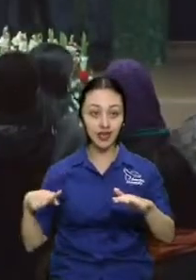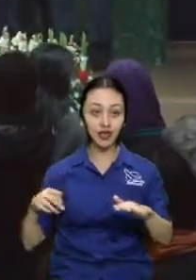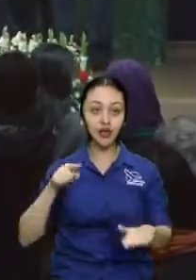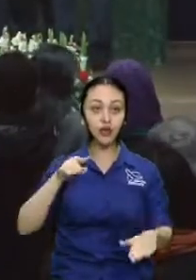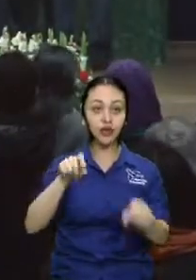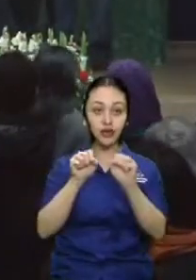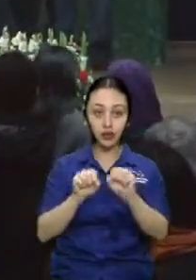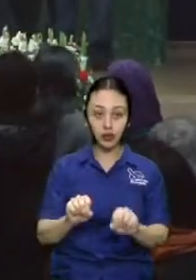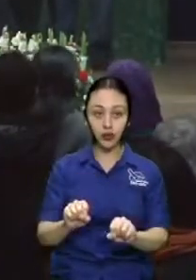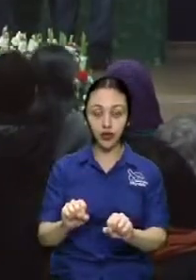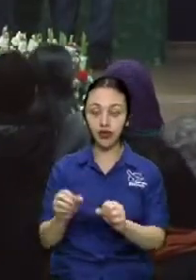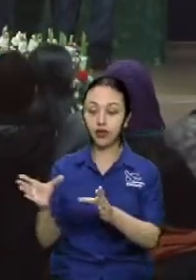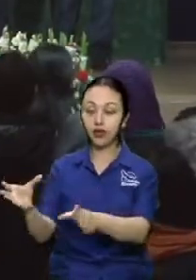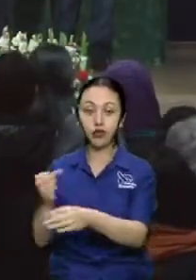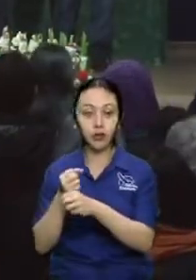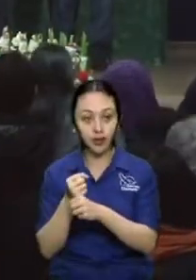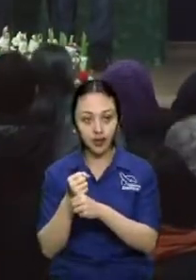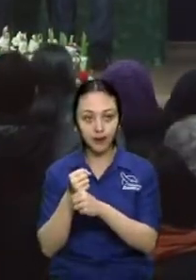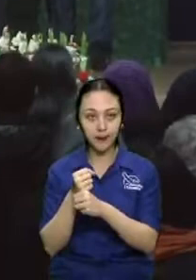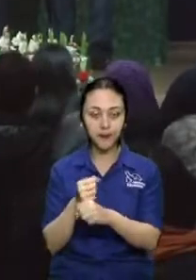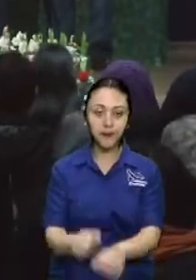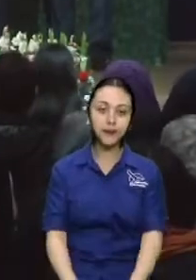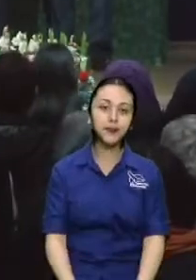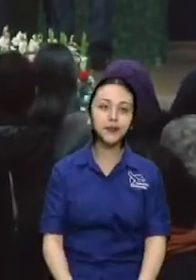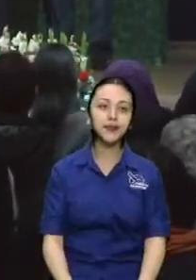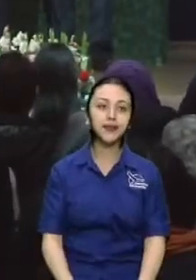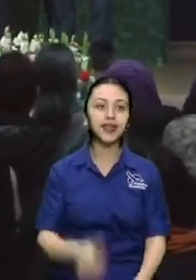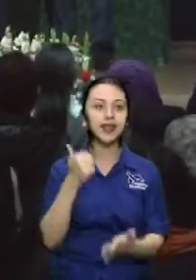pastel. Amén.